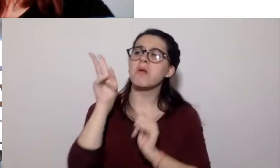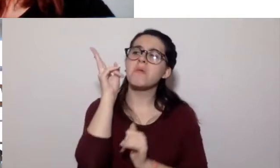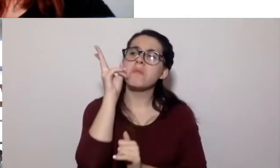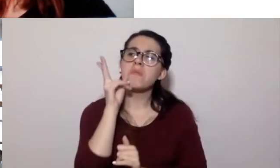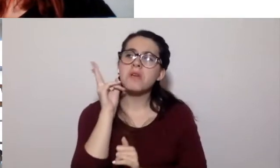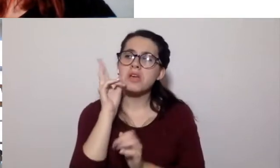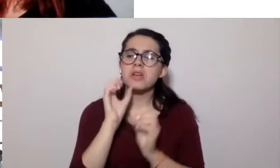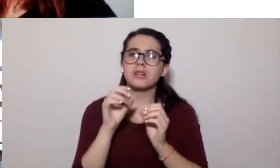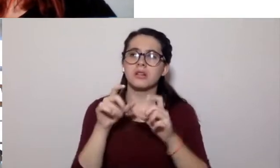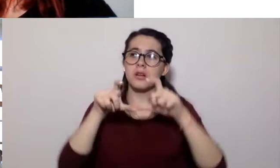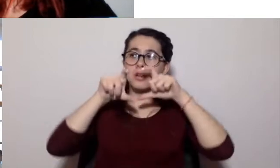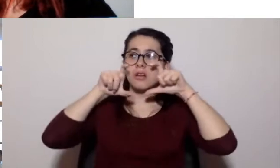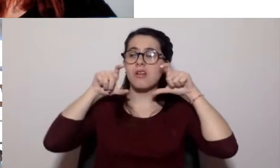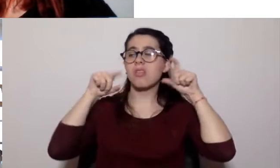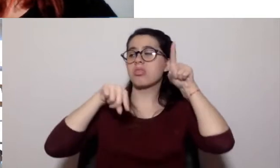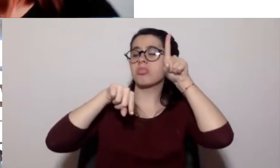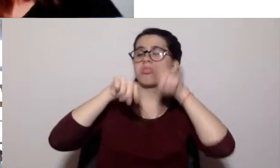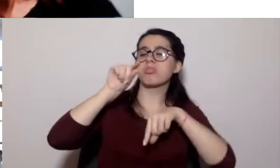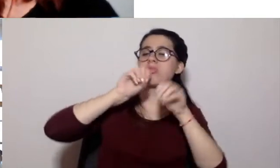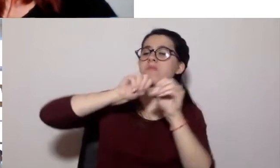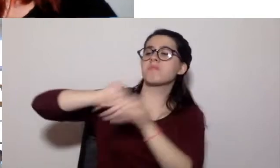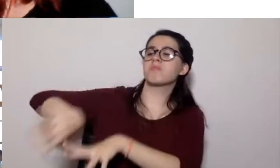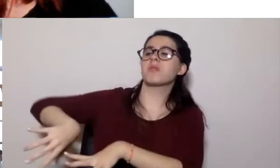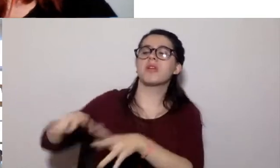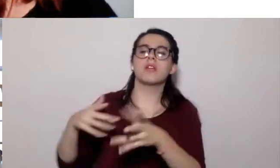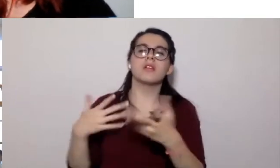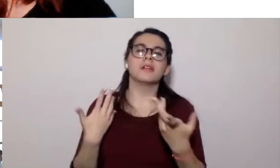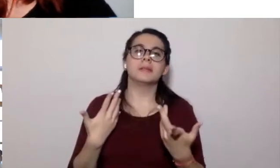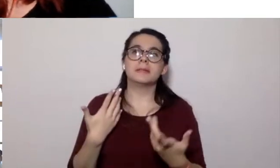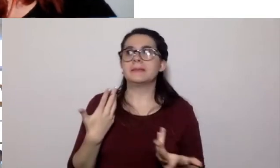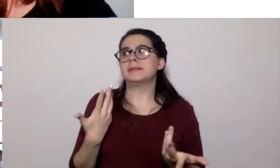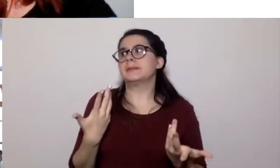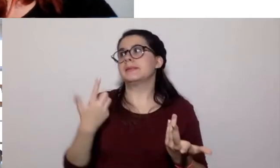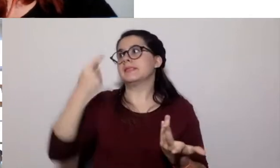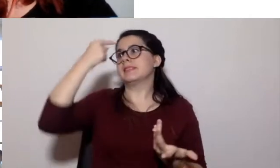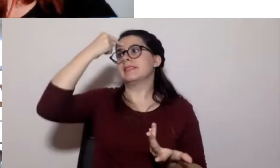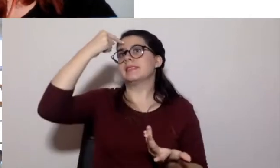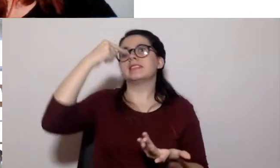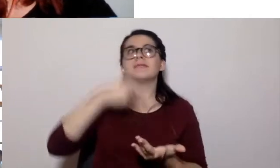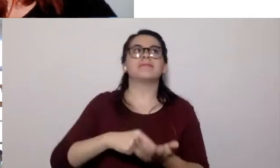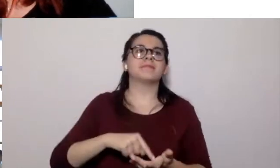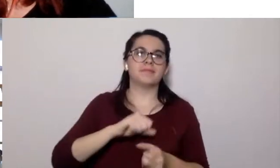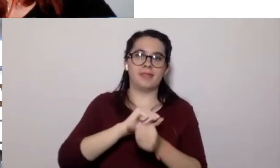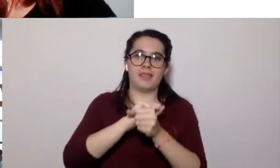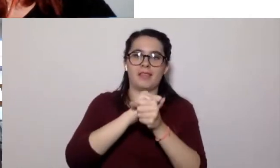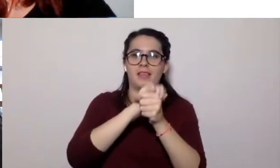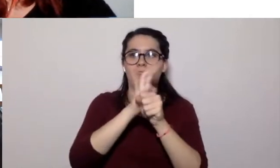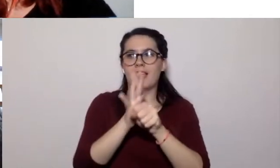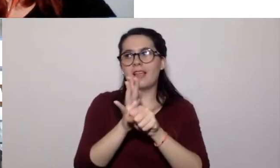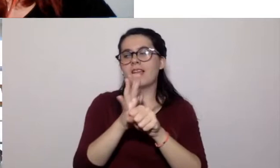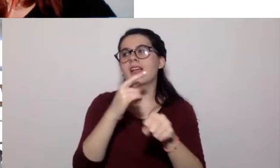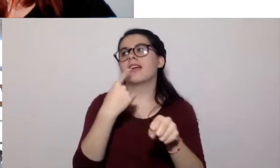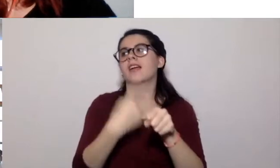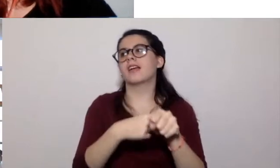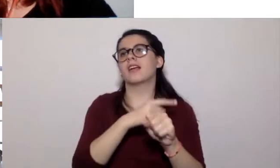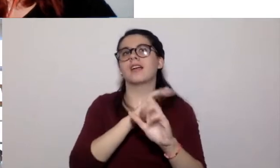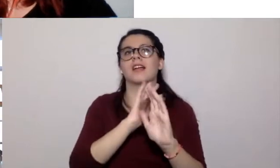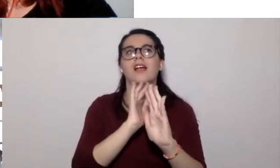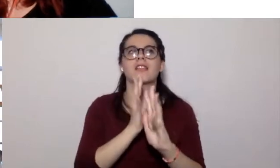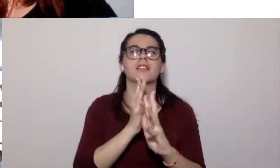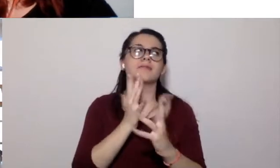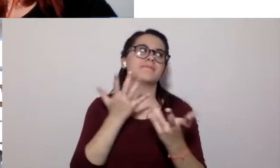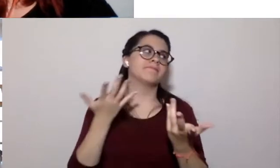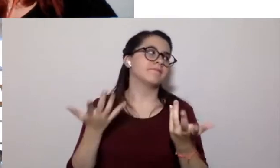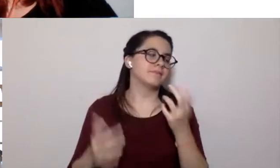tapabocas, pues, ¿qué crees? No. Alguien se contagió, ¿no? Entonces, también es hacer